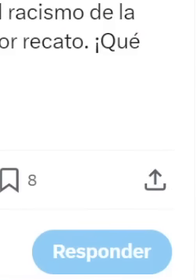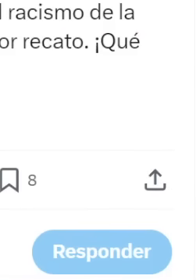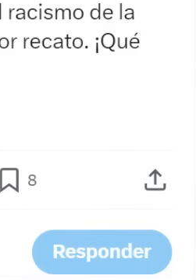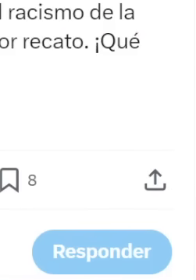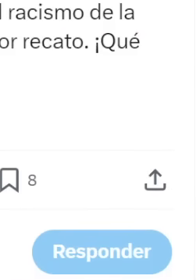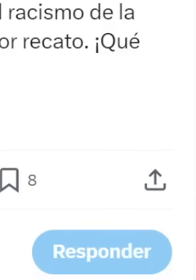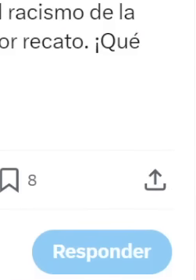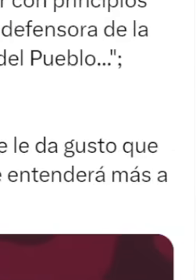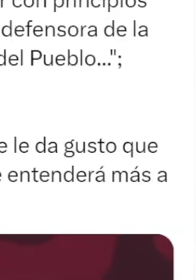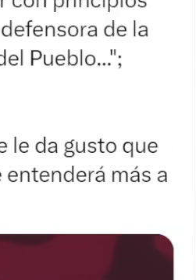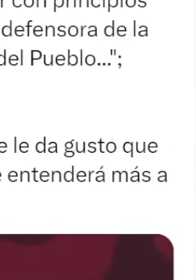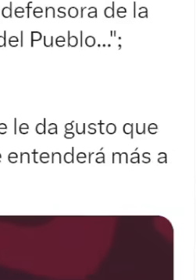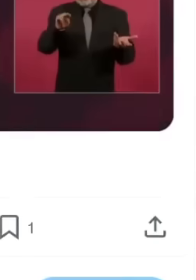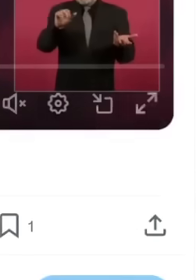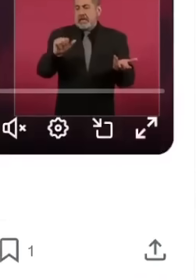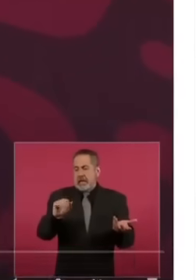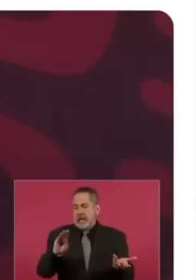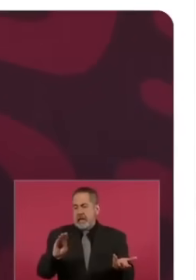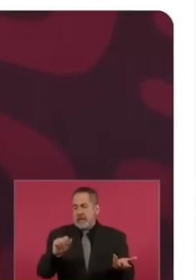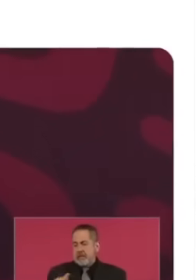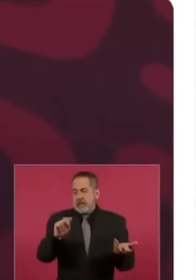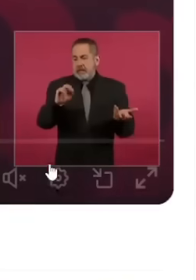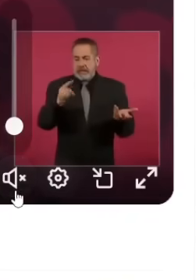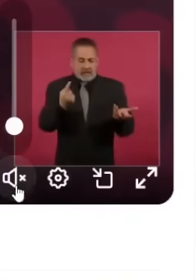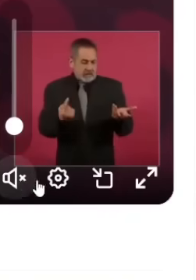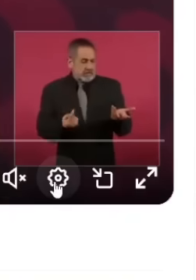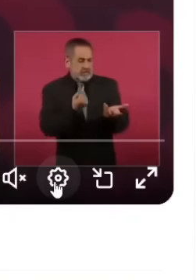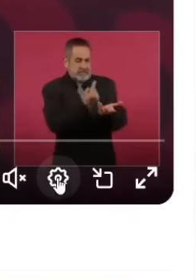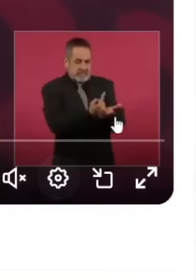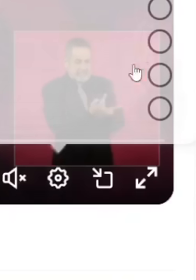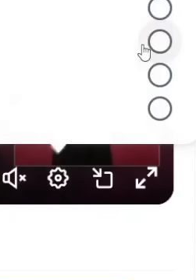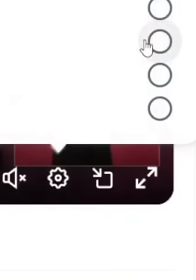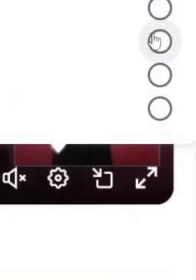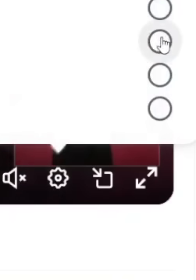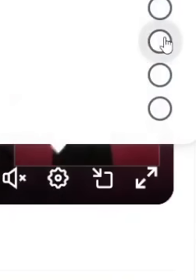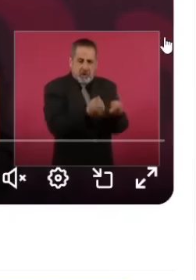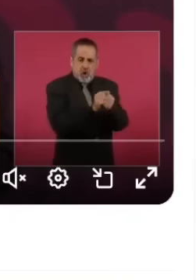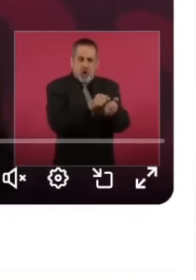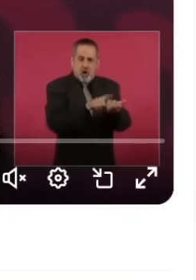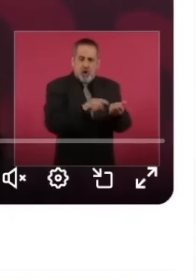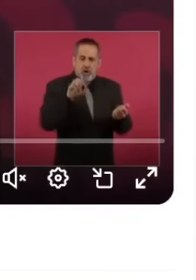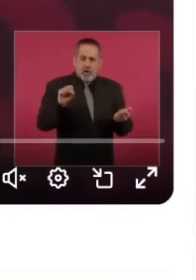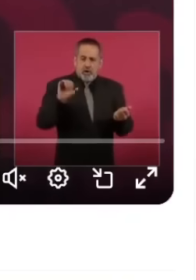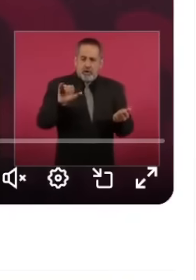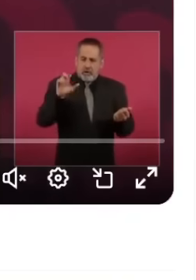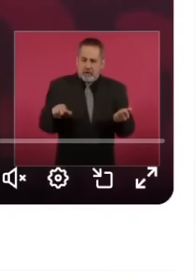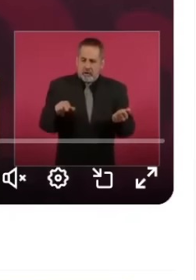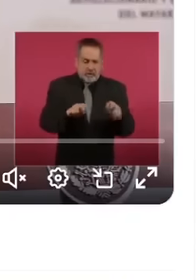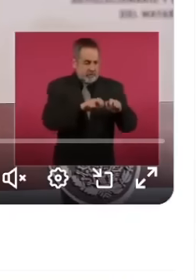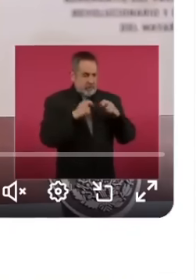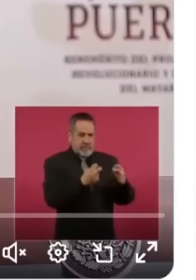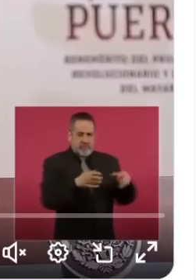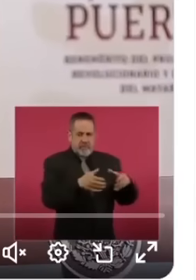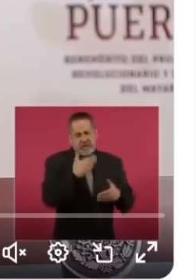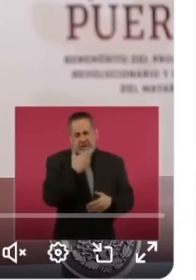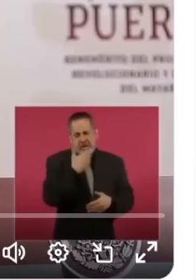Monero Hernández. ¿Y por qué ministra del pueblo? Pues porque el presidente Andrés Manuel López Obrador lo mencionó en la